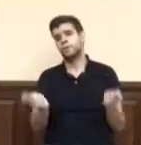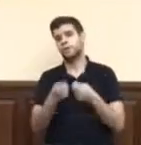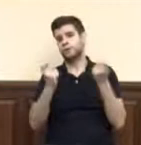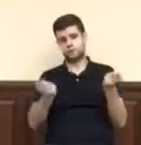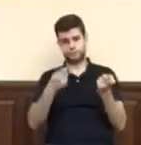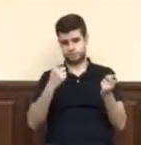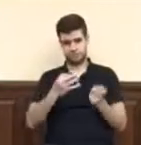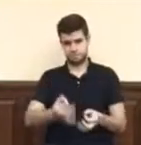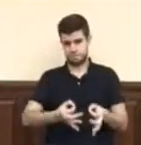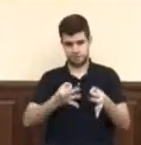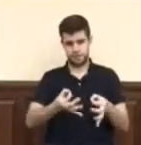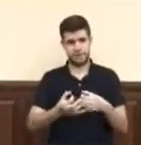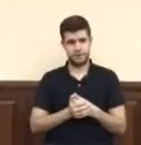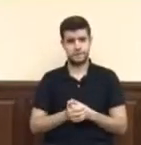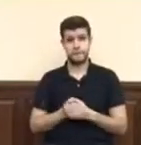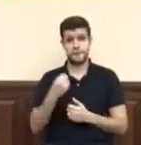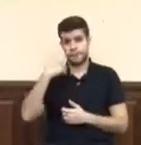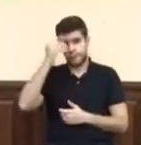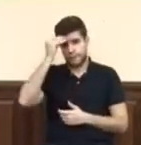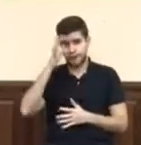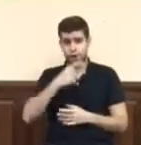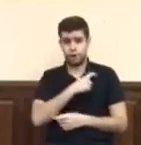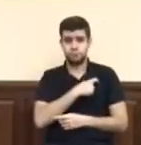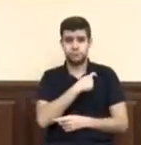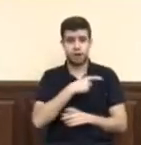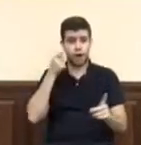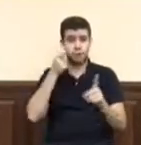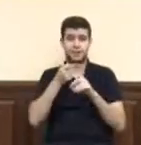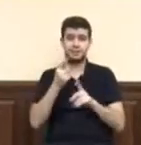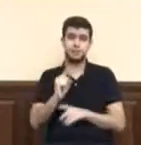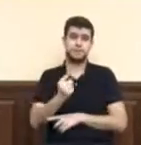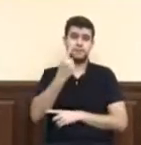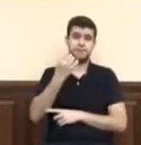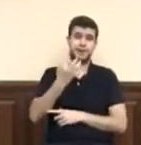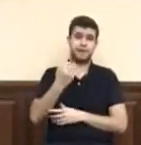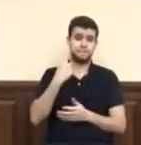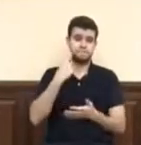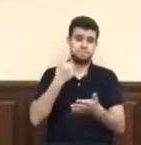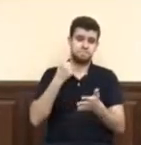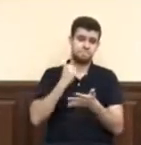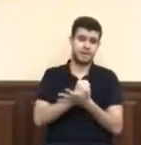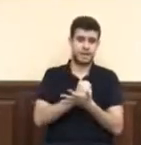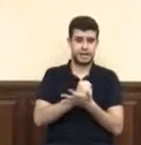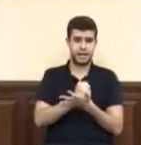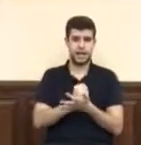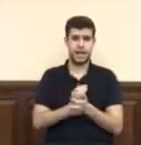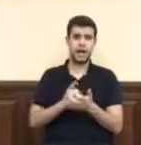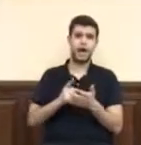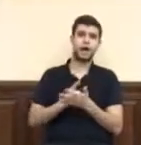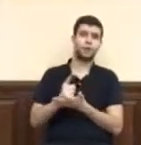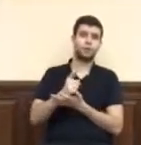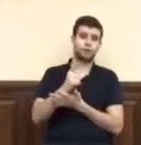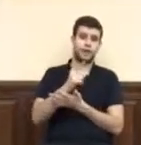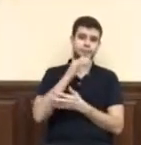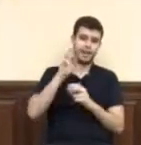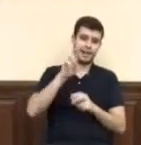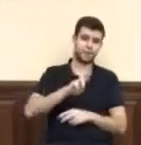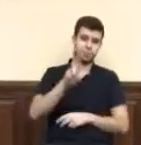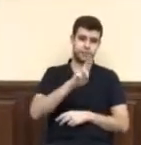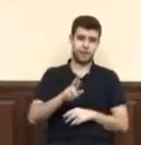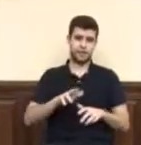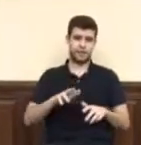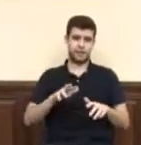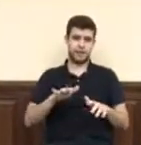Y nos parece que una comisión cuyo principal objetivo es marcar la hoja de ruta para la recuperación de la actividad en el